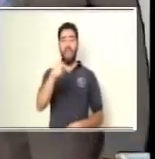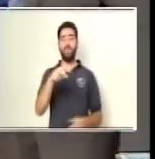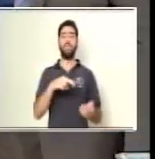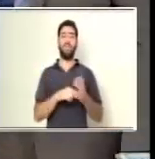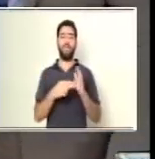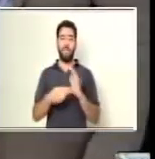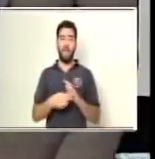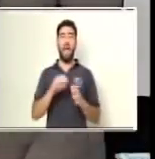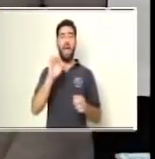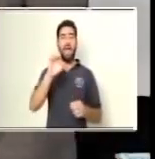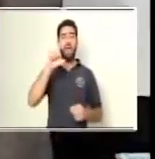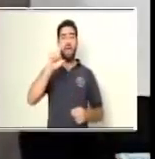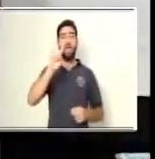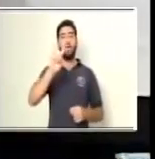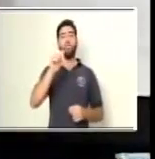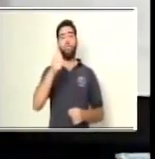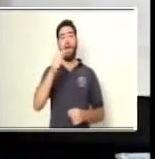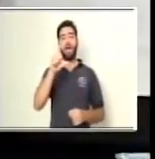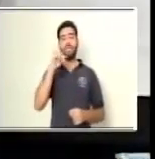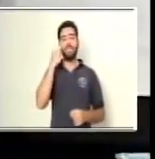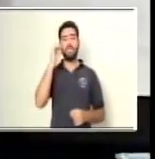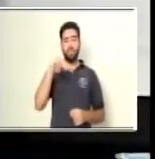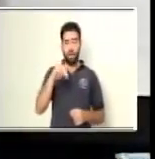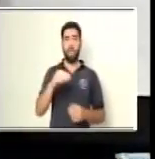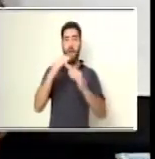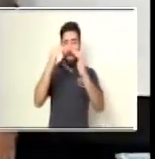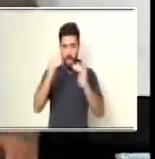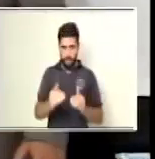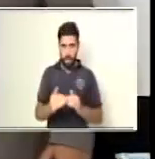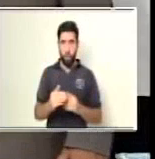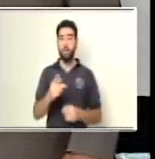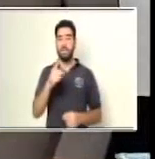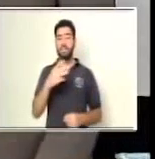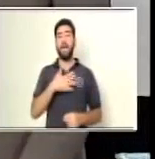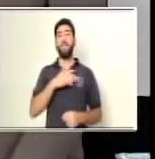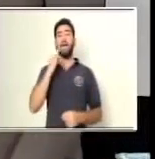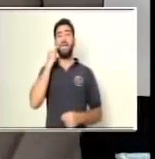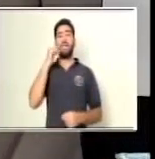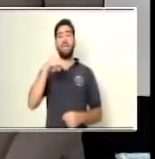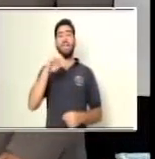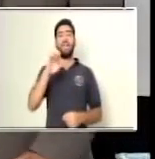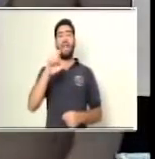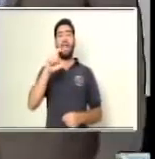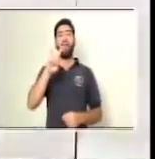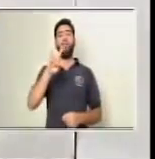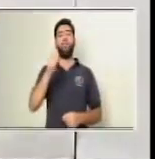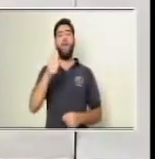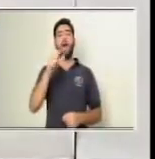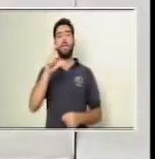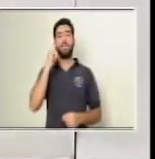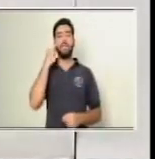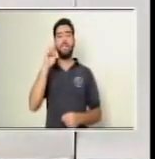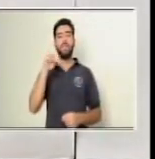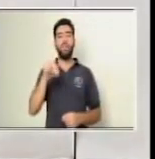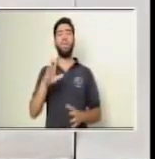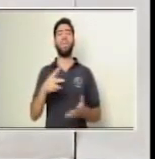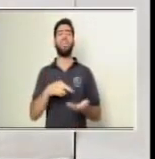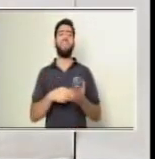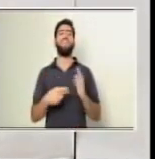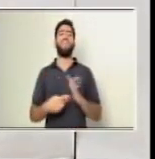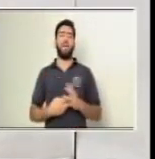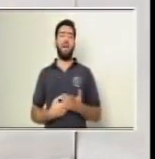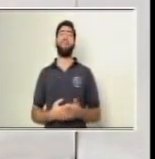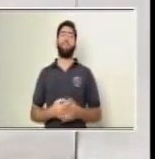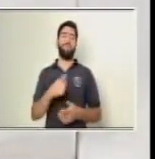inecuaciones vamos a encontrar intervalos de valores. Tenemos, regresemos siempre